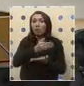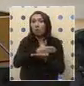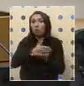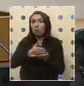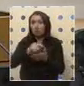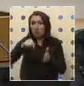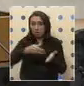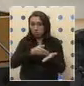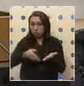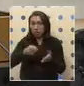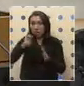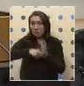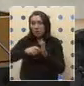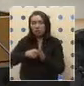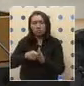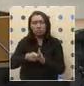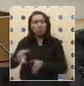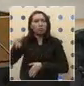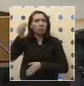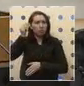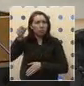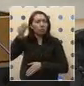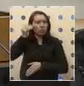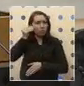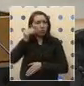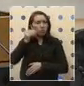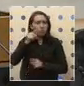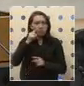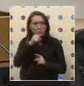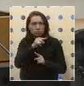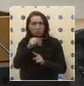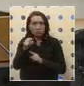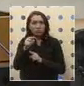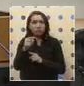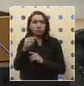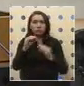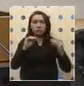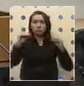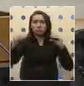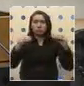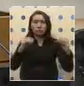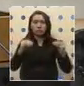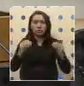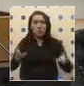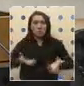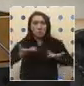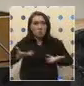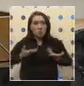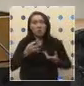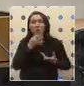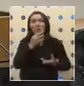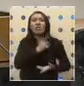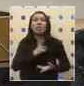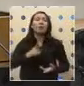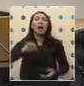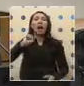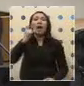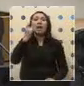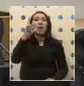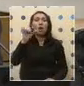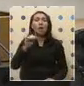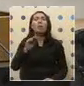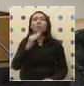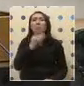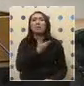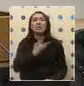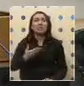estos meses, escuché intervenciones fervientes del diputado Aguiló, del mismo presidente de